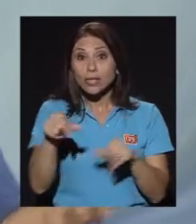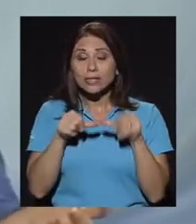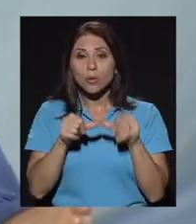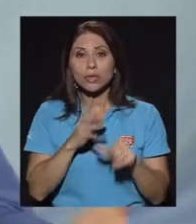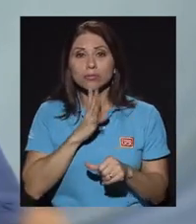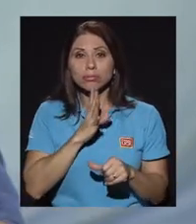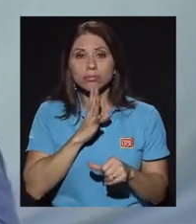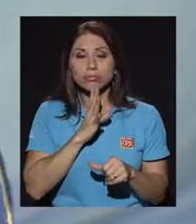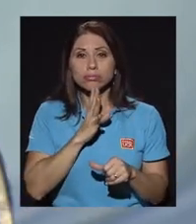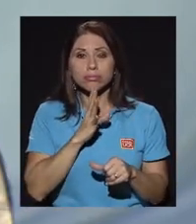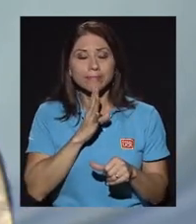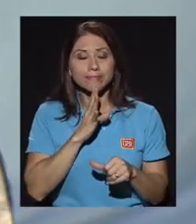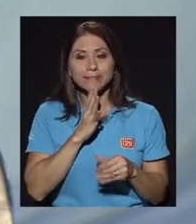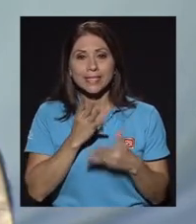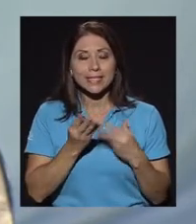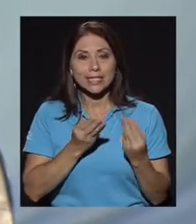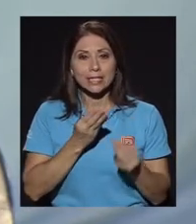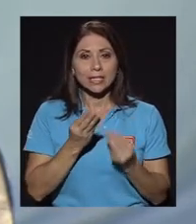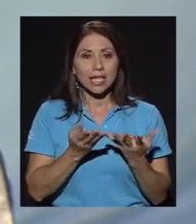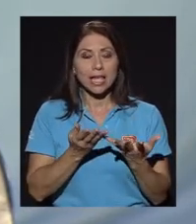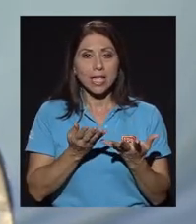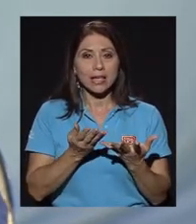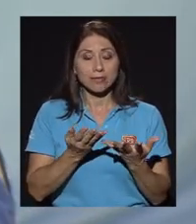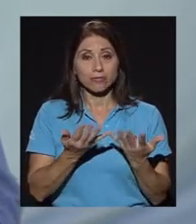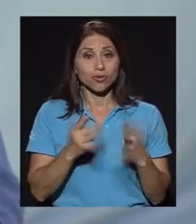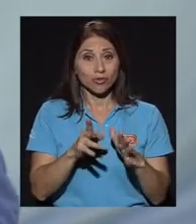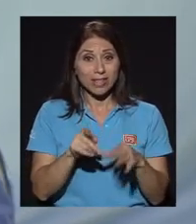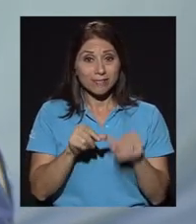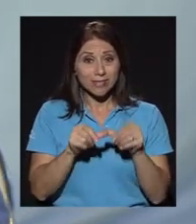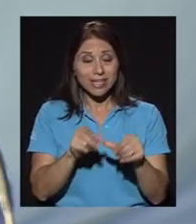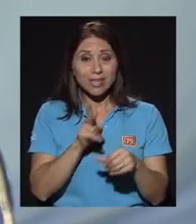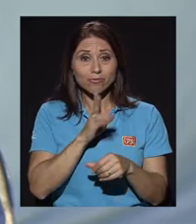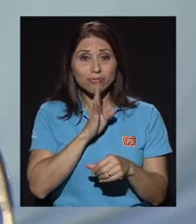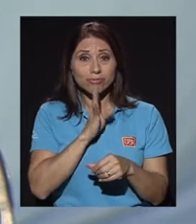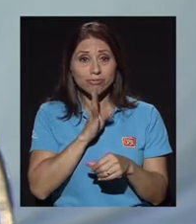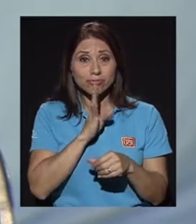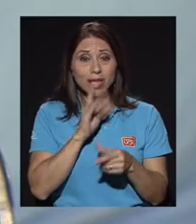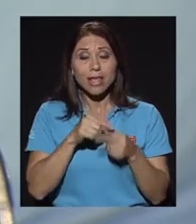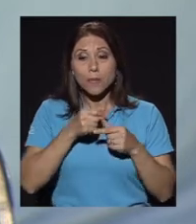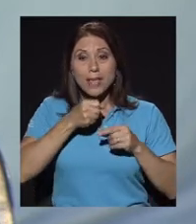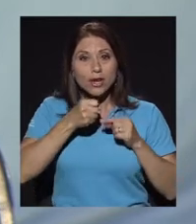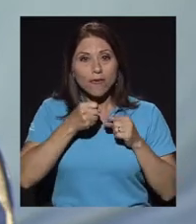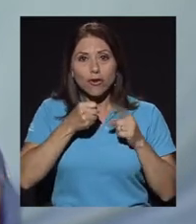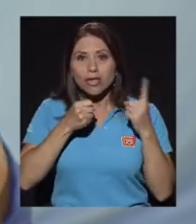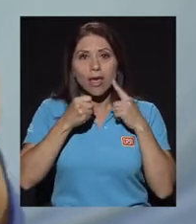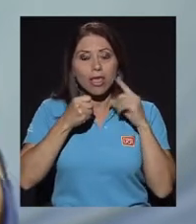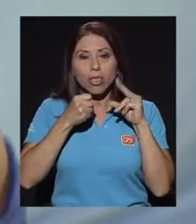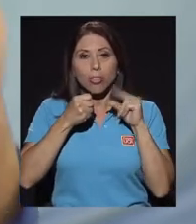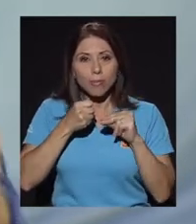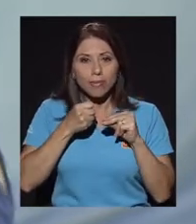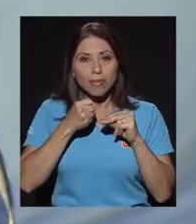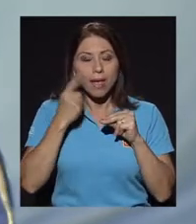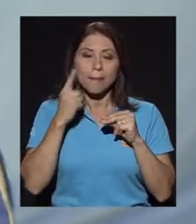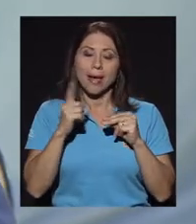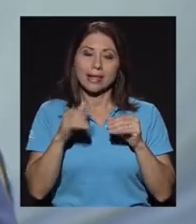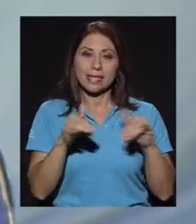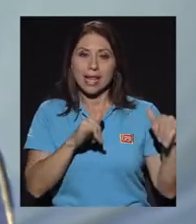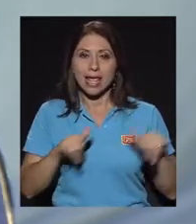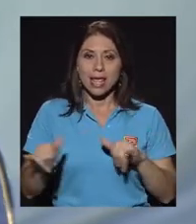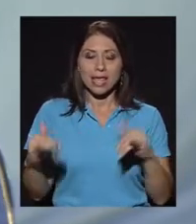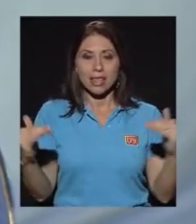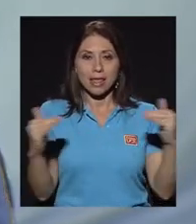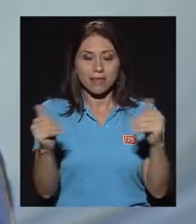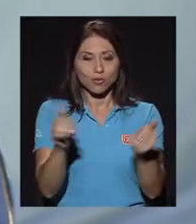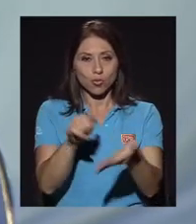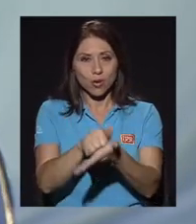ustedes siguen, ¿verdad?, utilizando la palabra, se van a cerrar los micrófonos para ser equitativos con